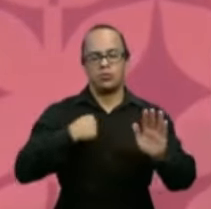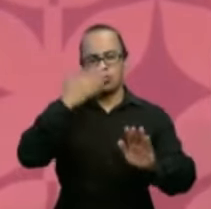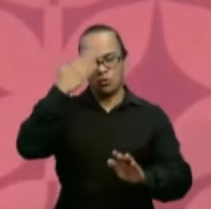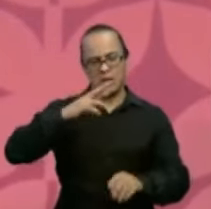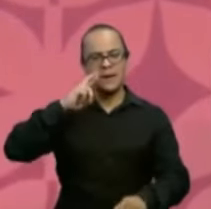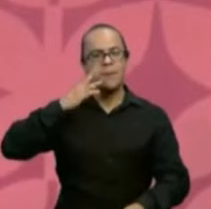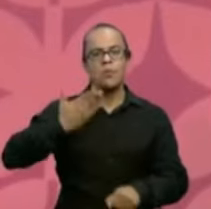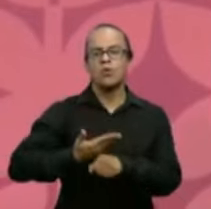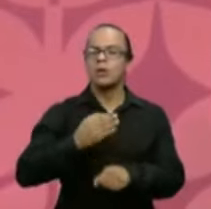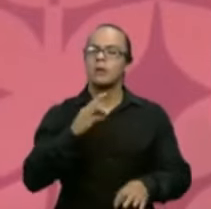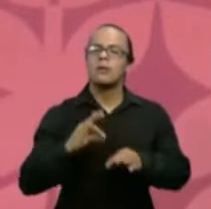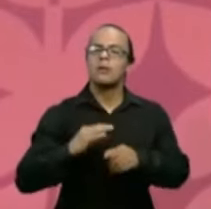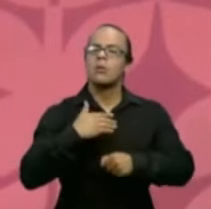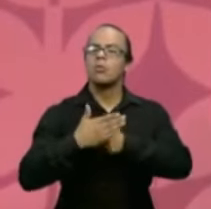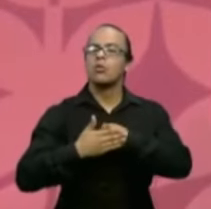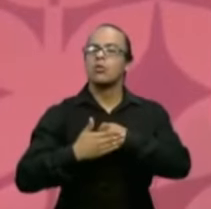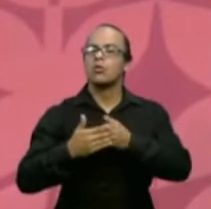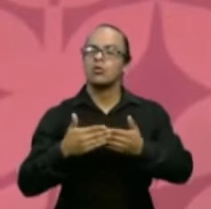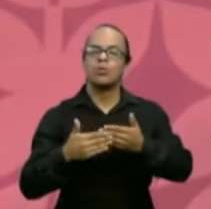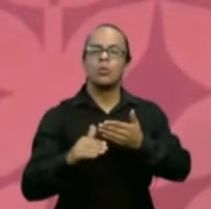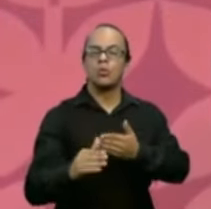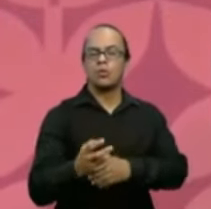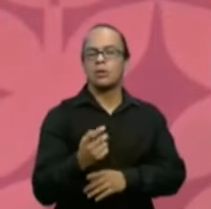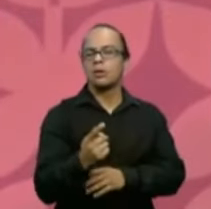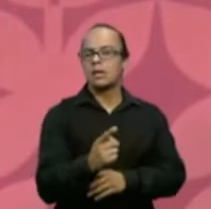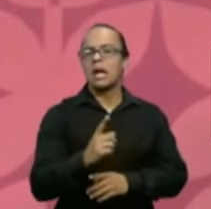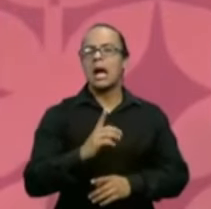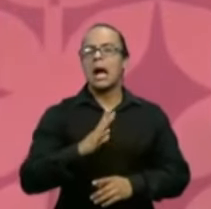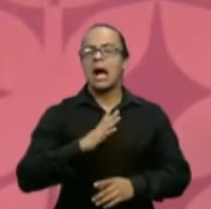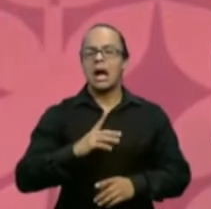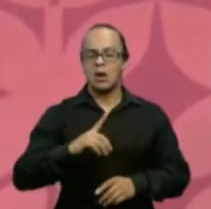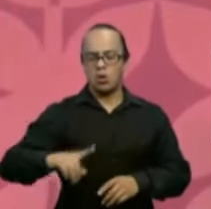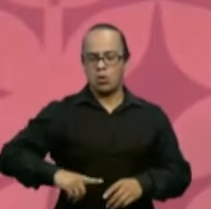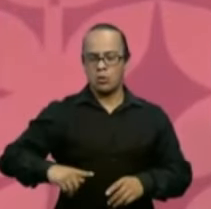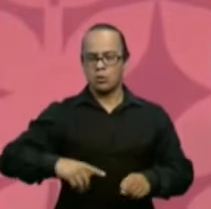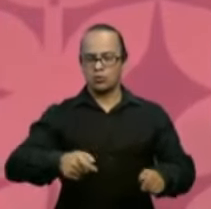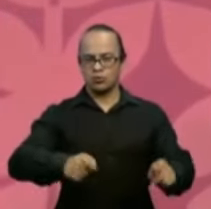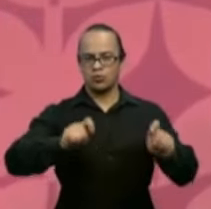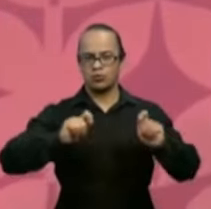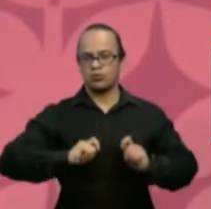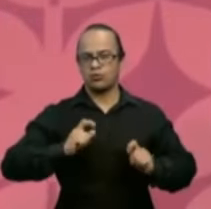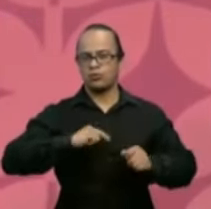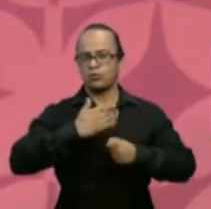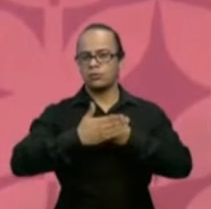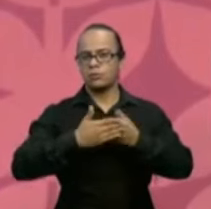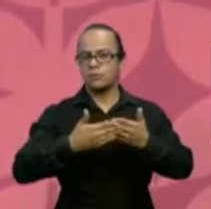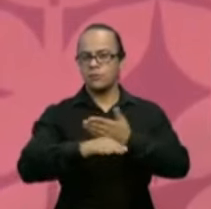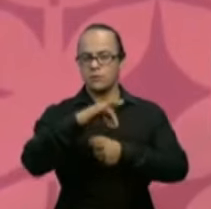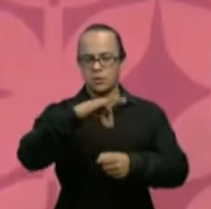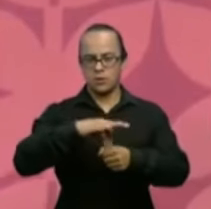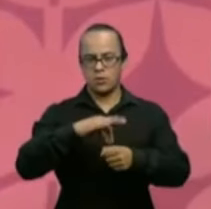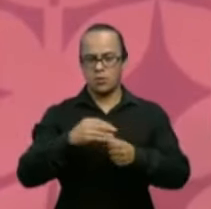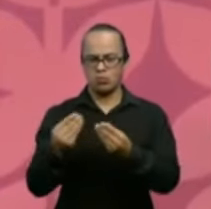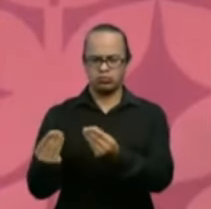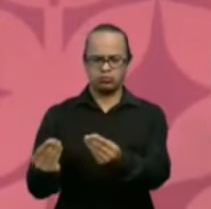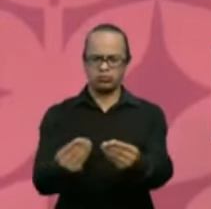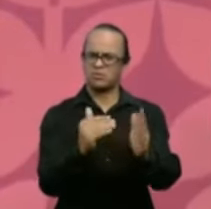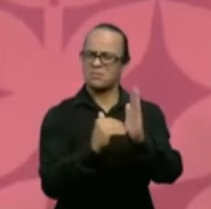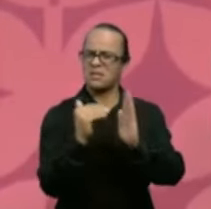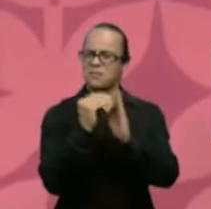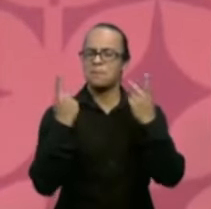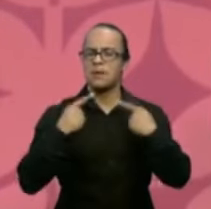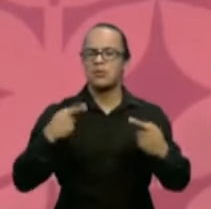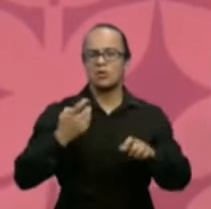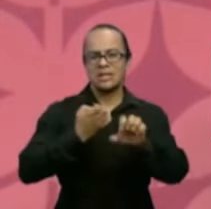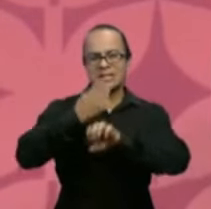responsabilidad de iniciar un mandato refrendando en las urnas por millones de mexiquenses que esperaban un